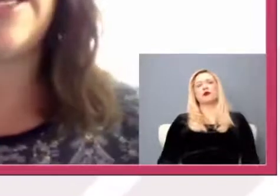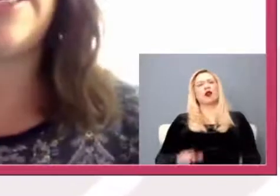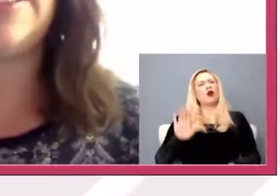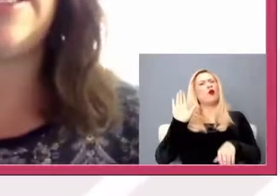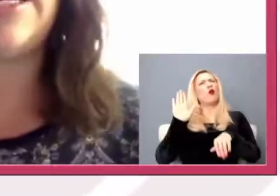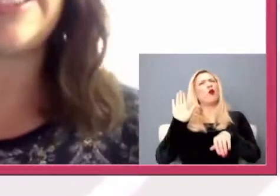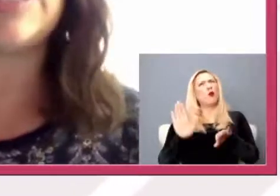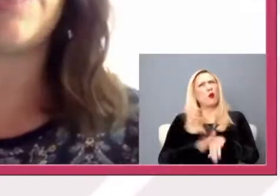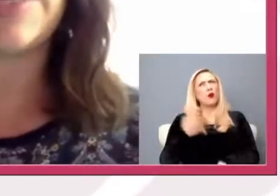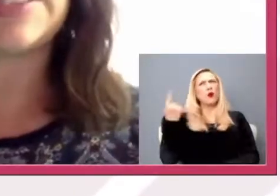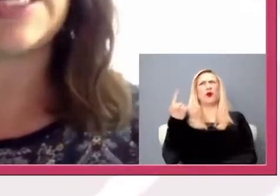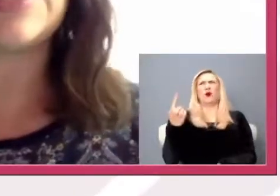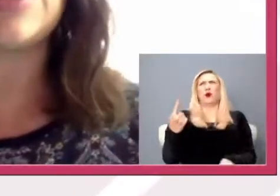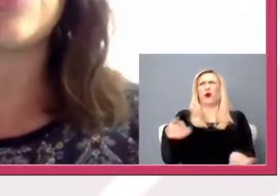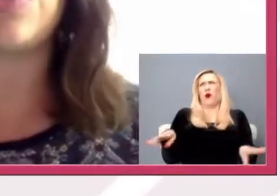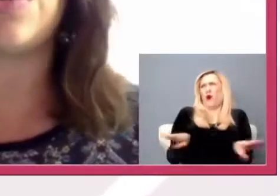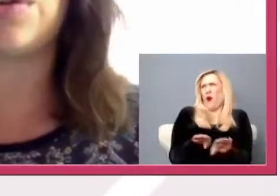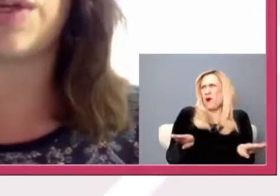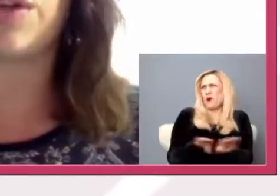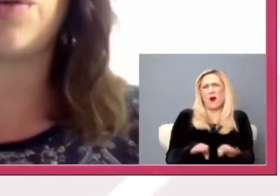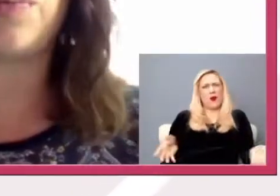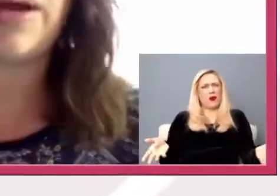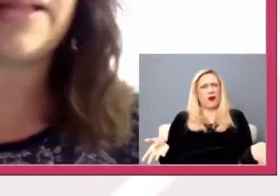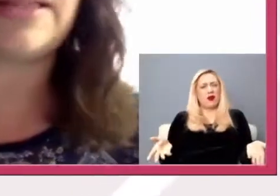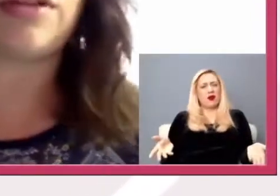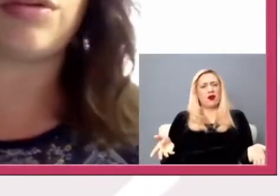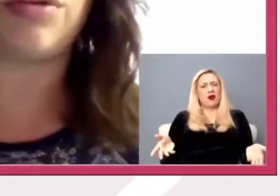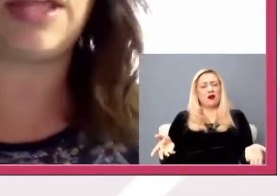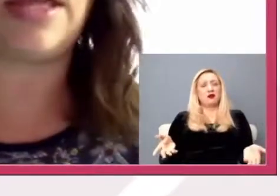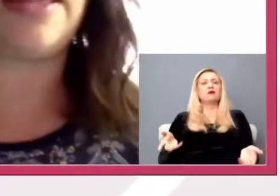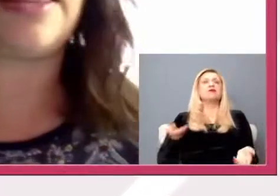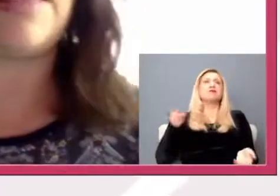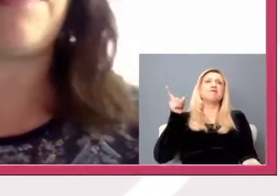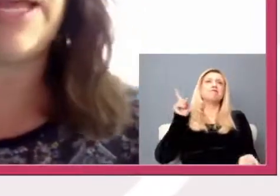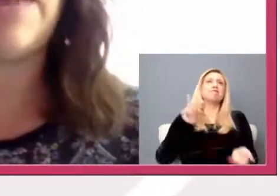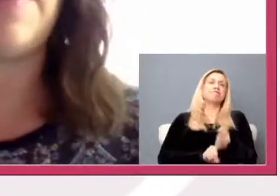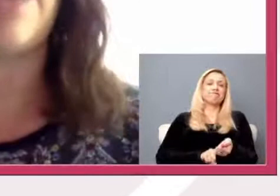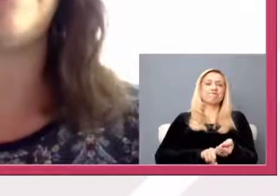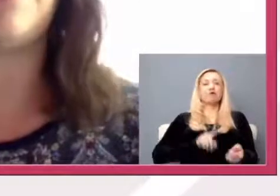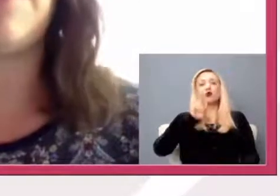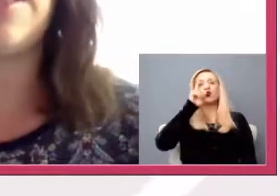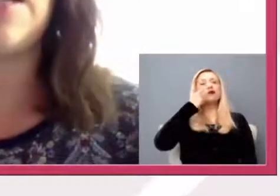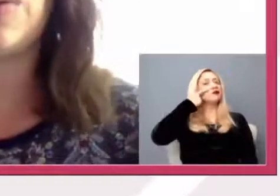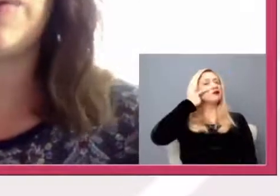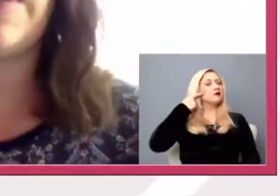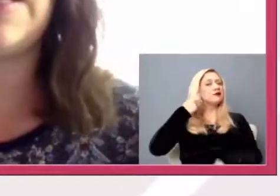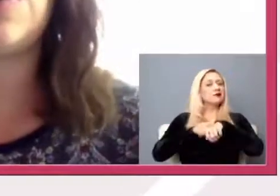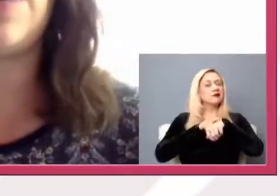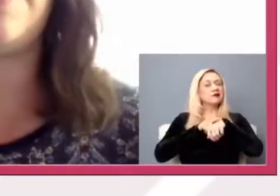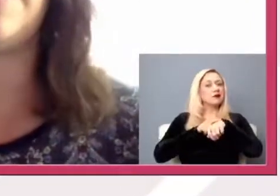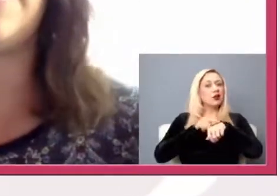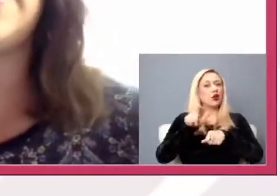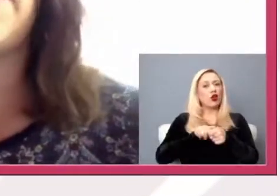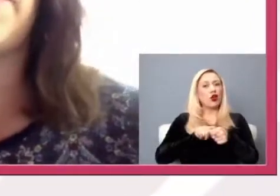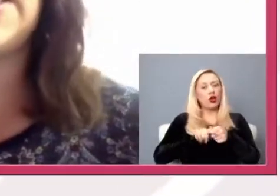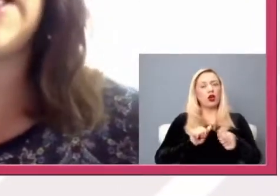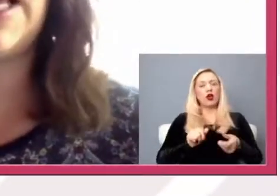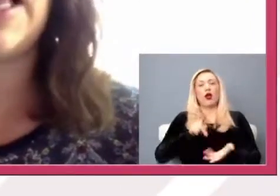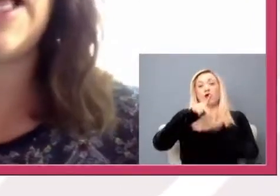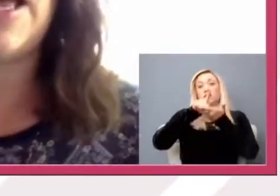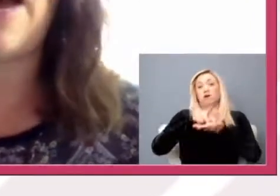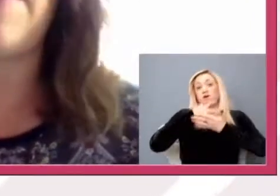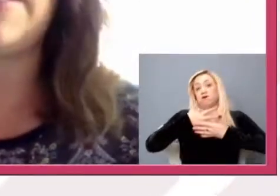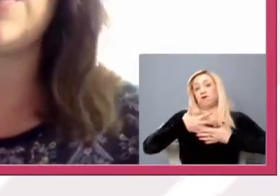qué, las respuestas son, sobre todo, hablan del tono de piel, hablan también de sobrepeso, hablan de